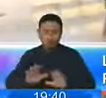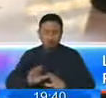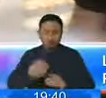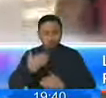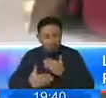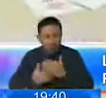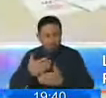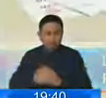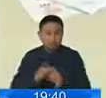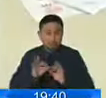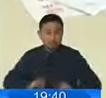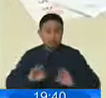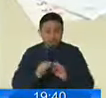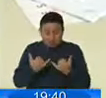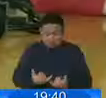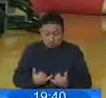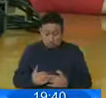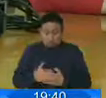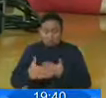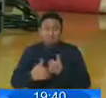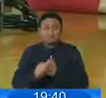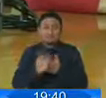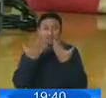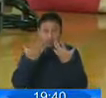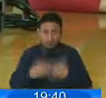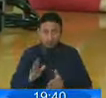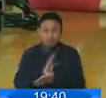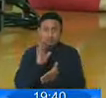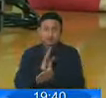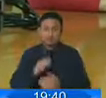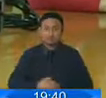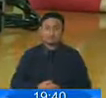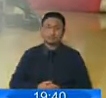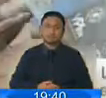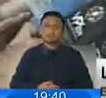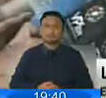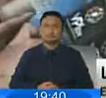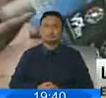son esenciales en esta etapa. En Quito informó Andrea Orbe.